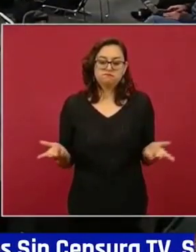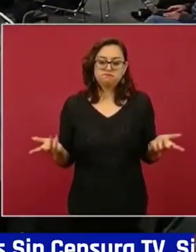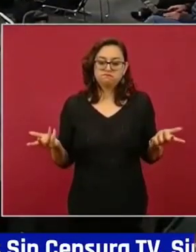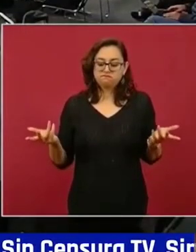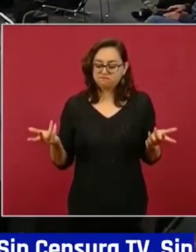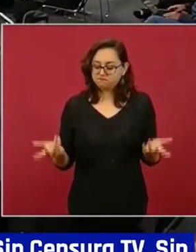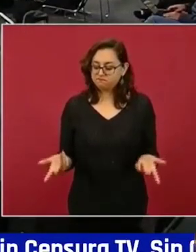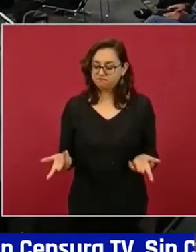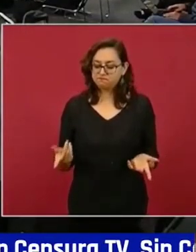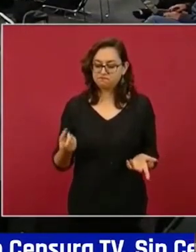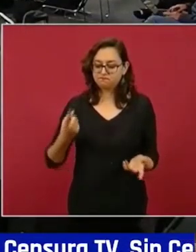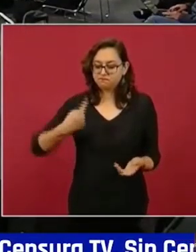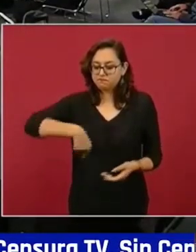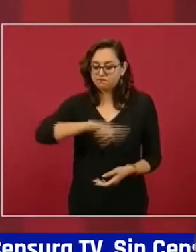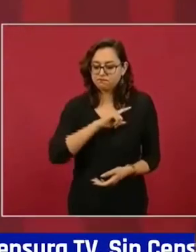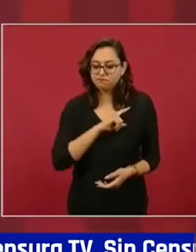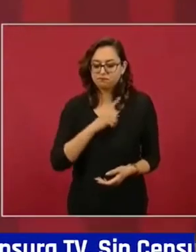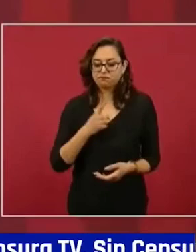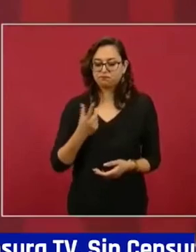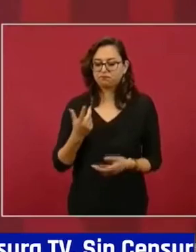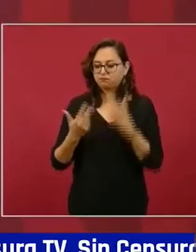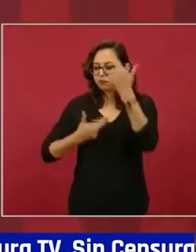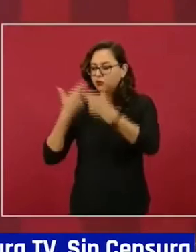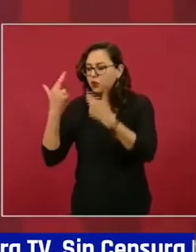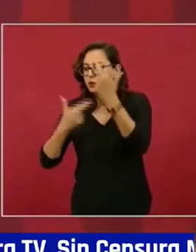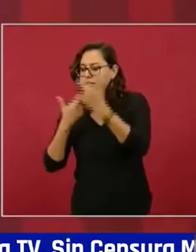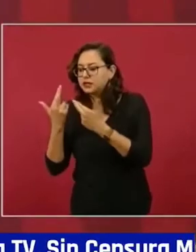o sin que sea